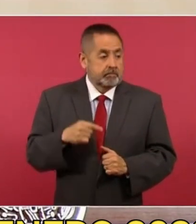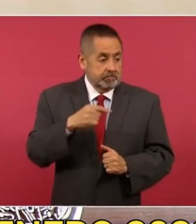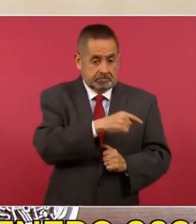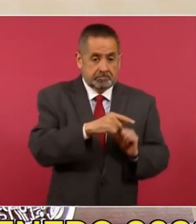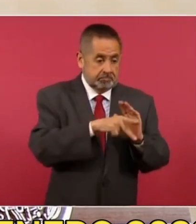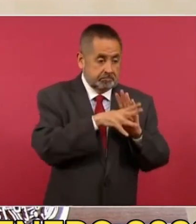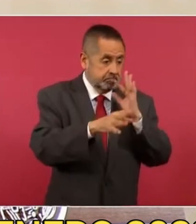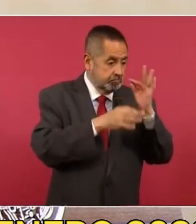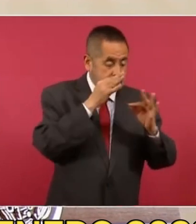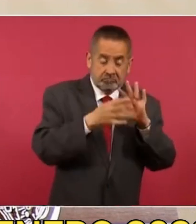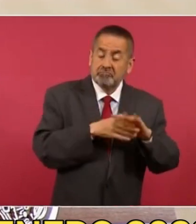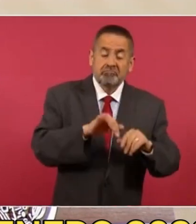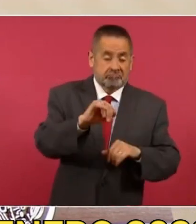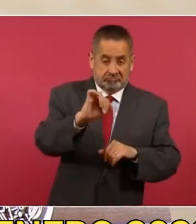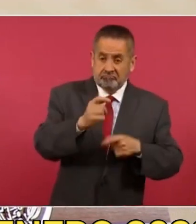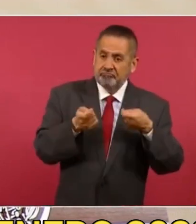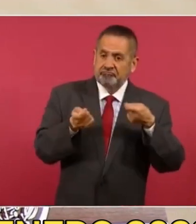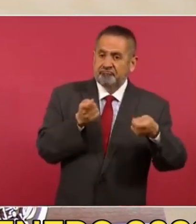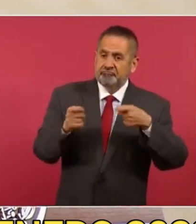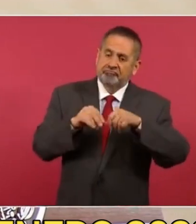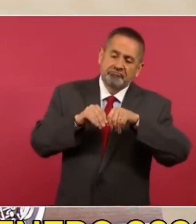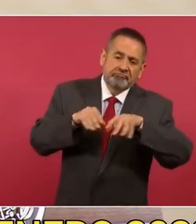penetran, sí manipulan,